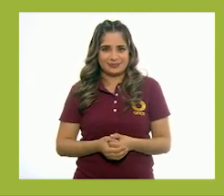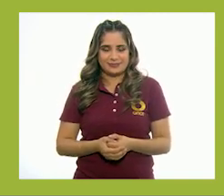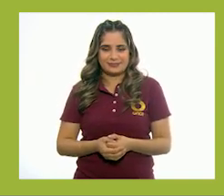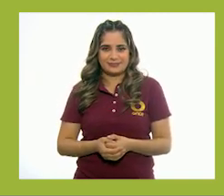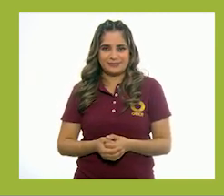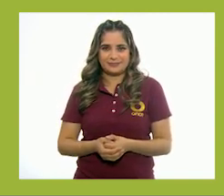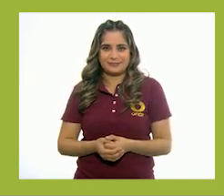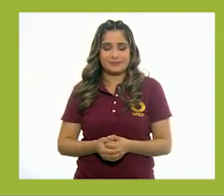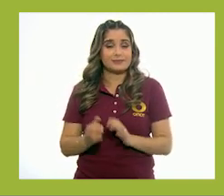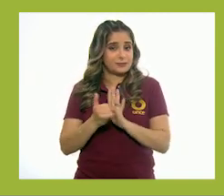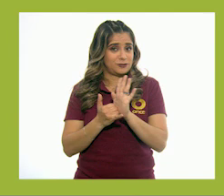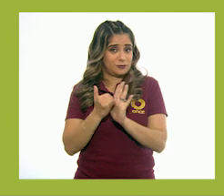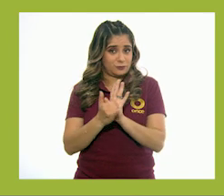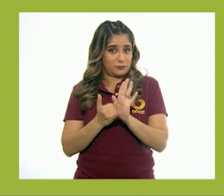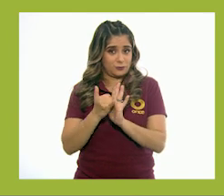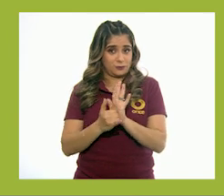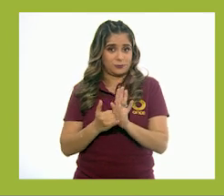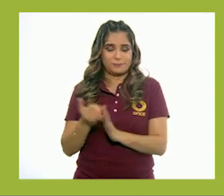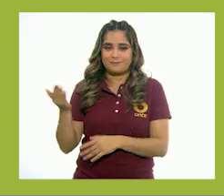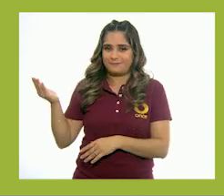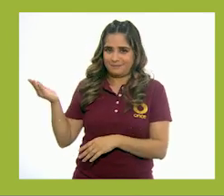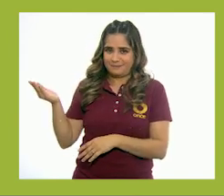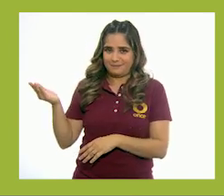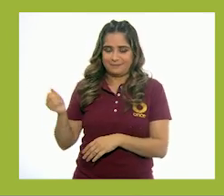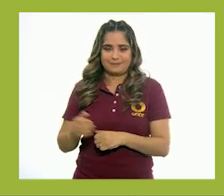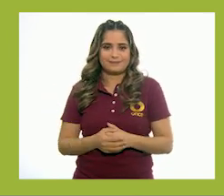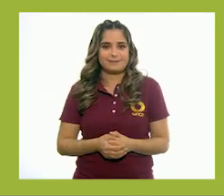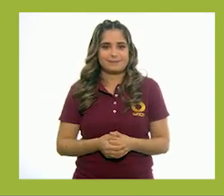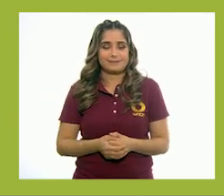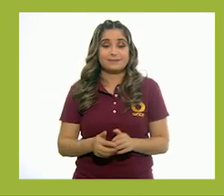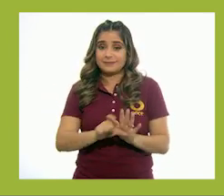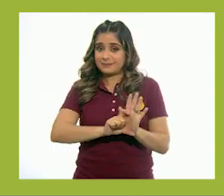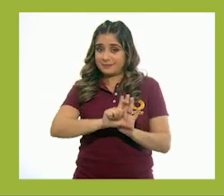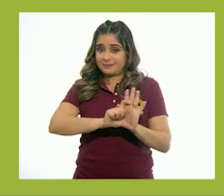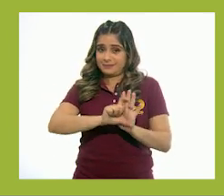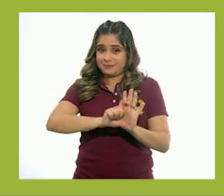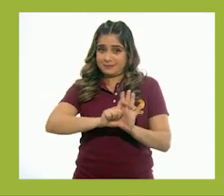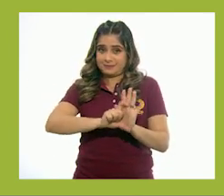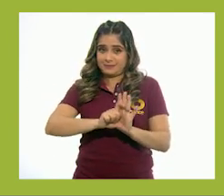@sep-mx. YouTube Canal SEP. Instagram